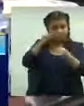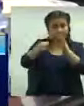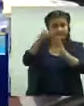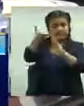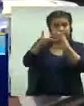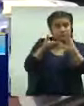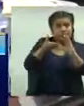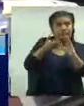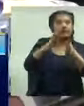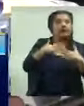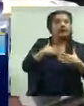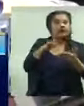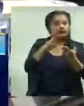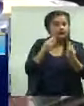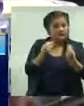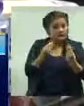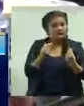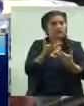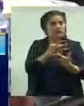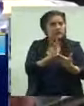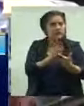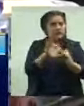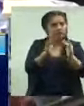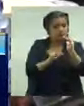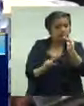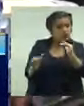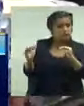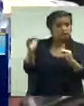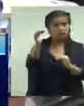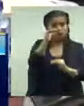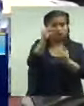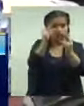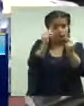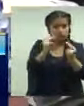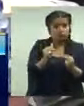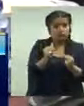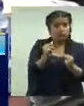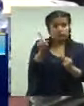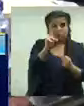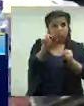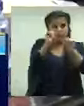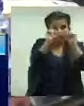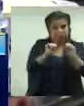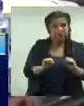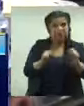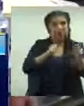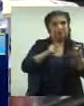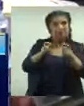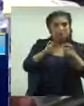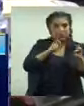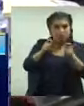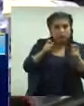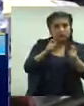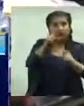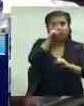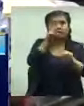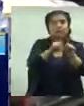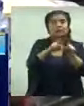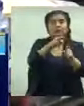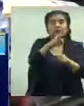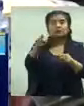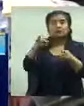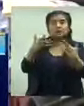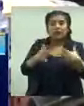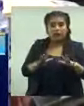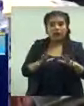sí asusta un desfase tan grande y sobre todo que no lo hayan podido aterrizar y agarrar ustedes por